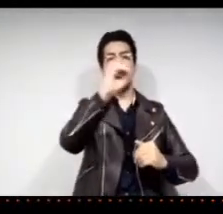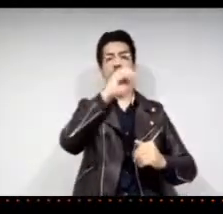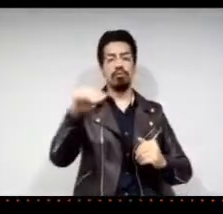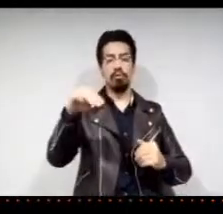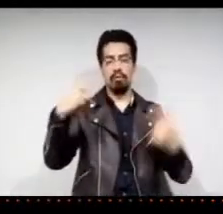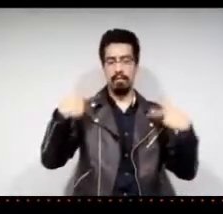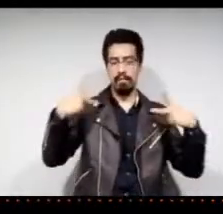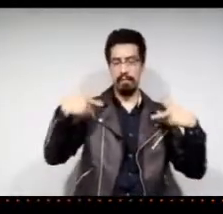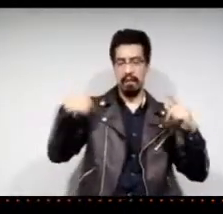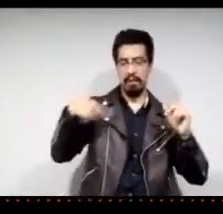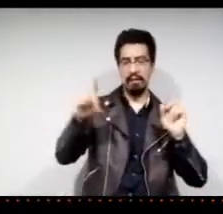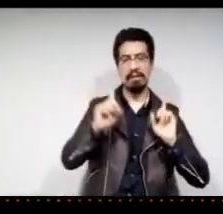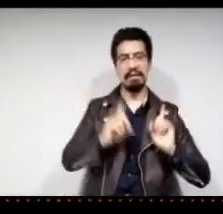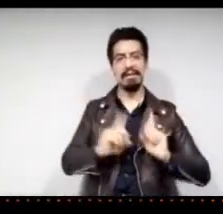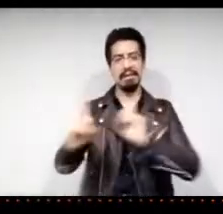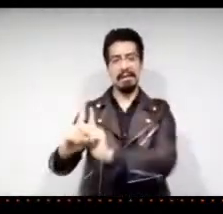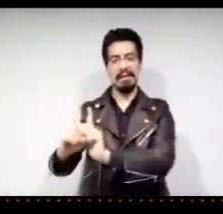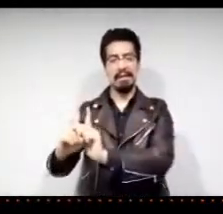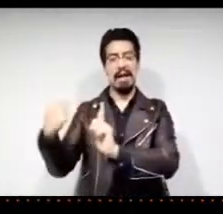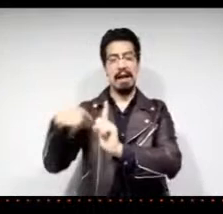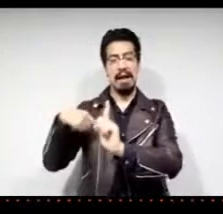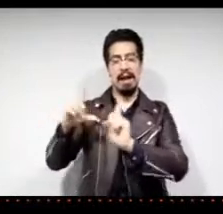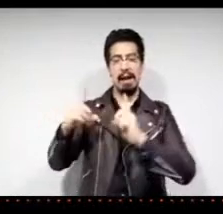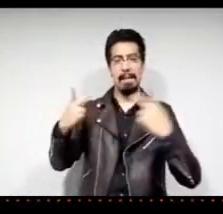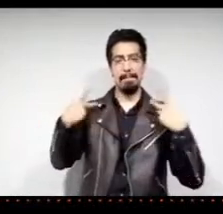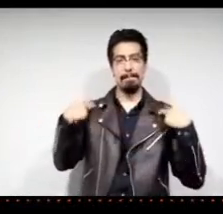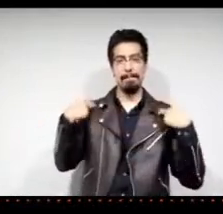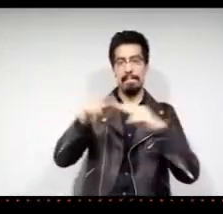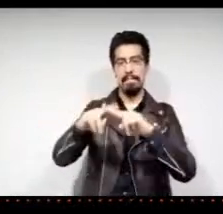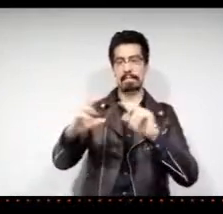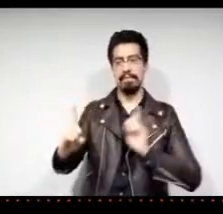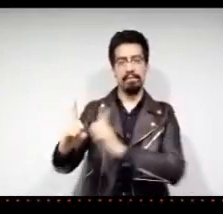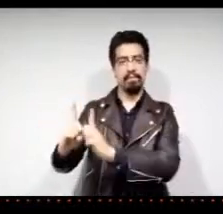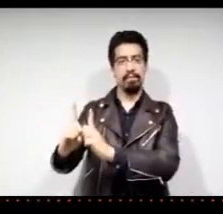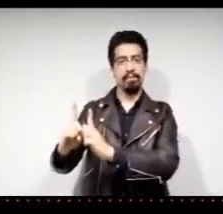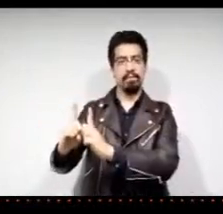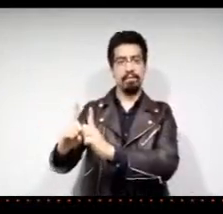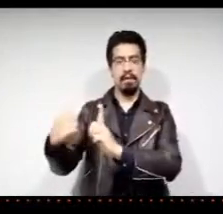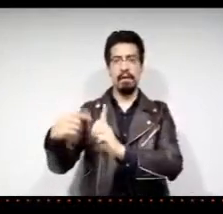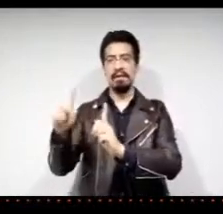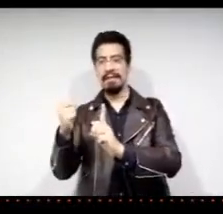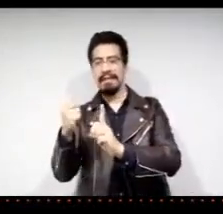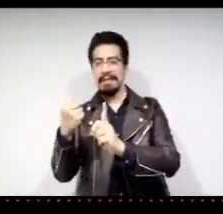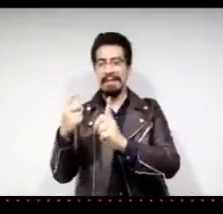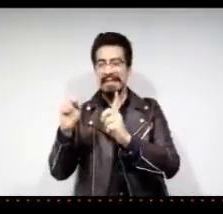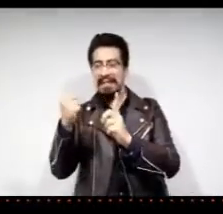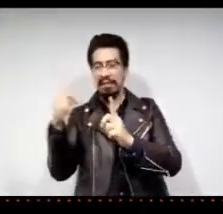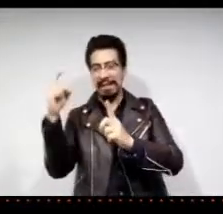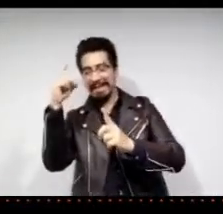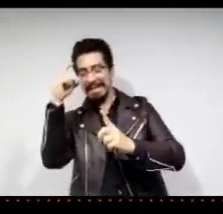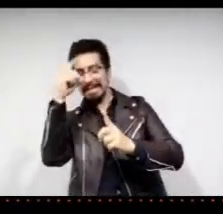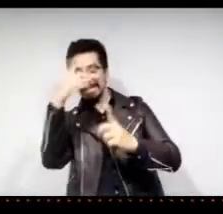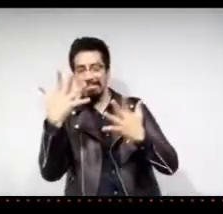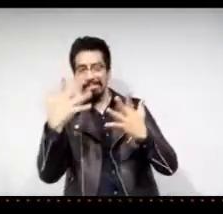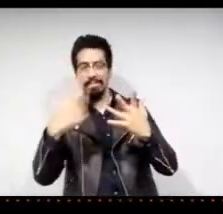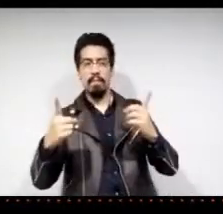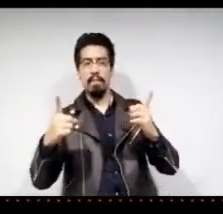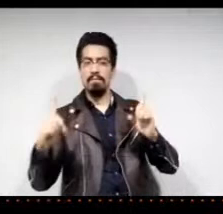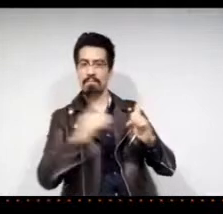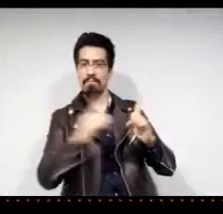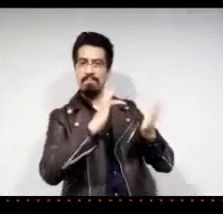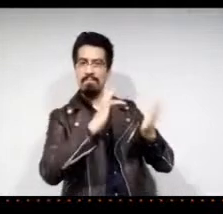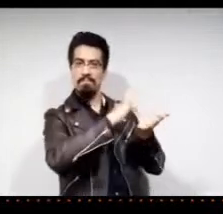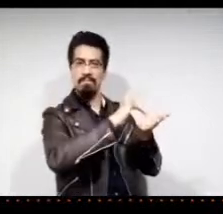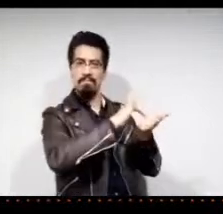personas fueron asignados a los profesores que dijeron que no se sentían muy a gusto con el manejo de la tecnología y estuvieron presentes en todas las sesiones